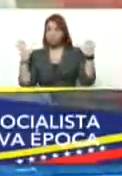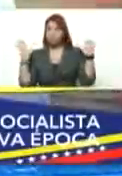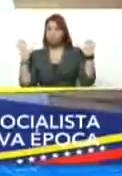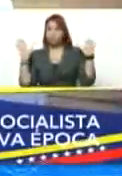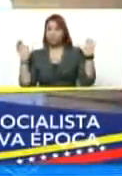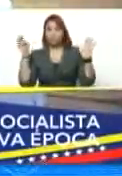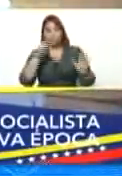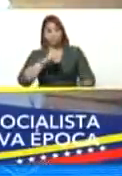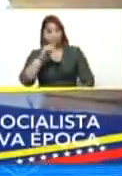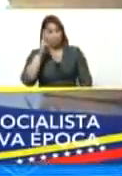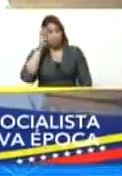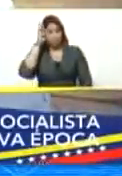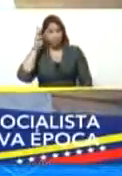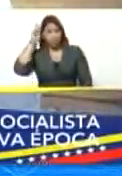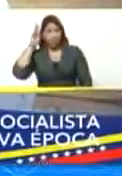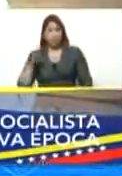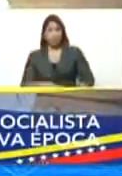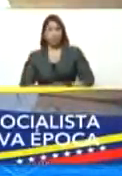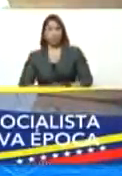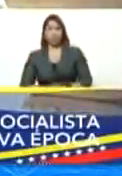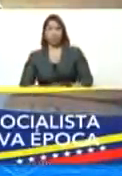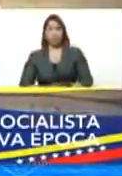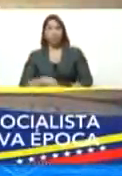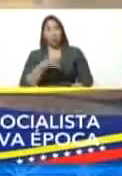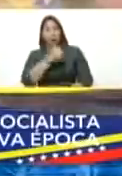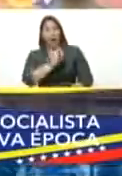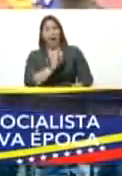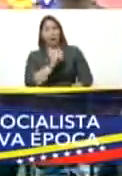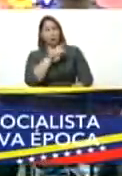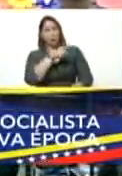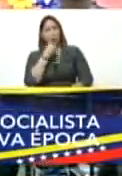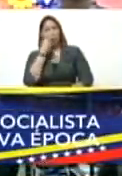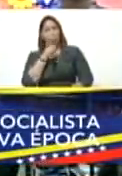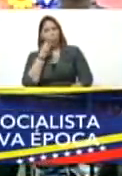Mervin Maldonado, tú que eres demasiado joven todavía.